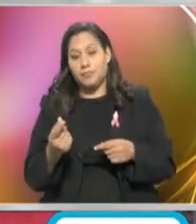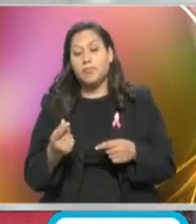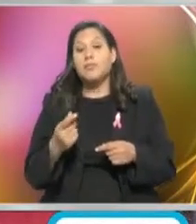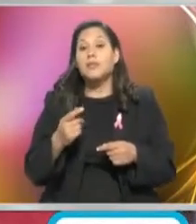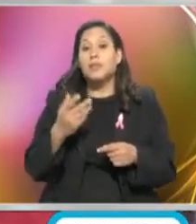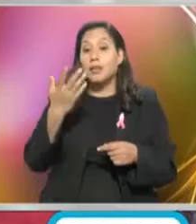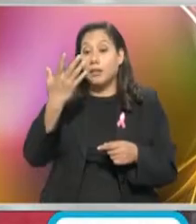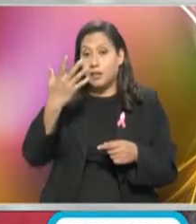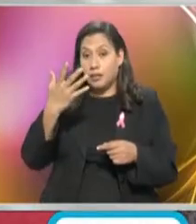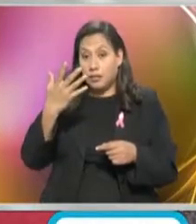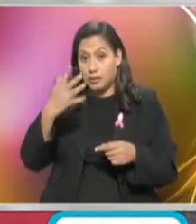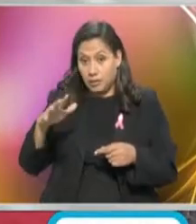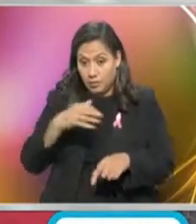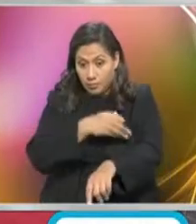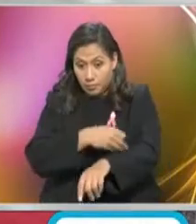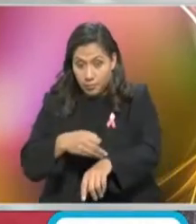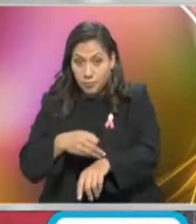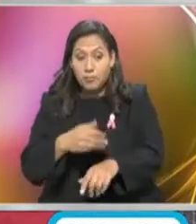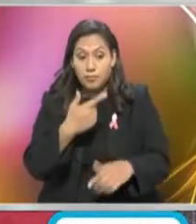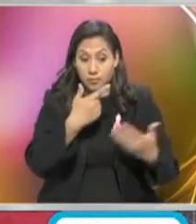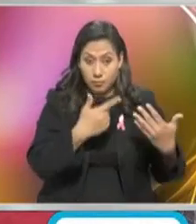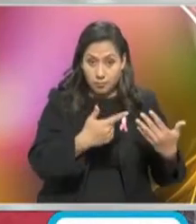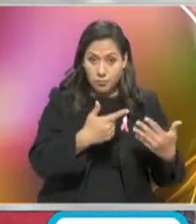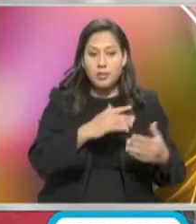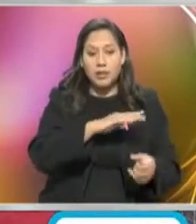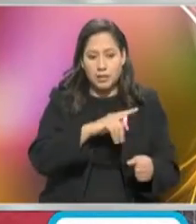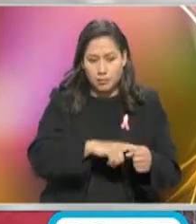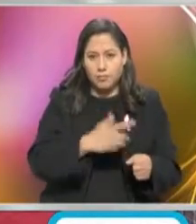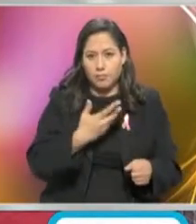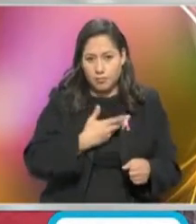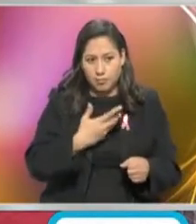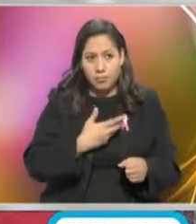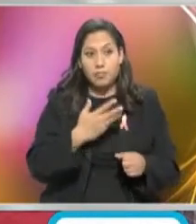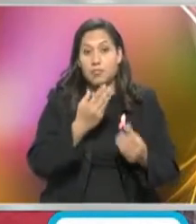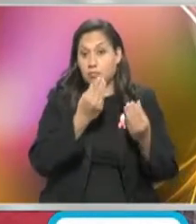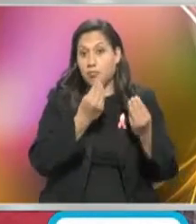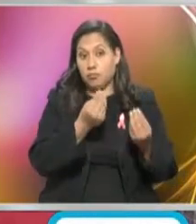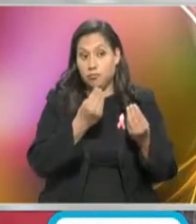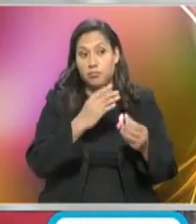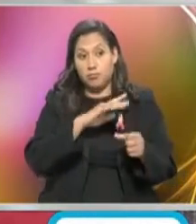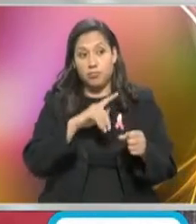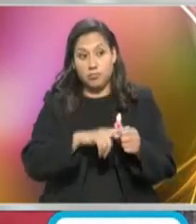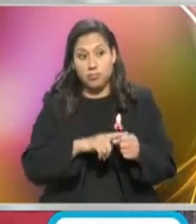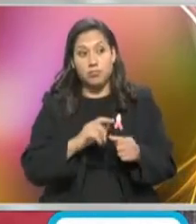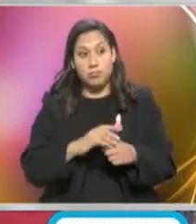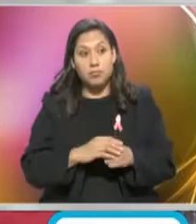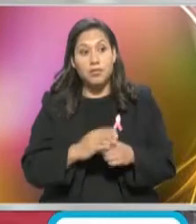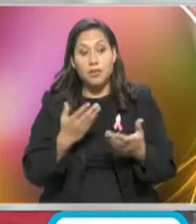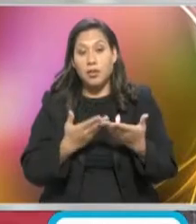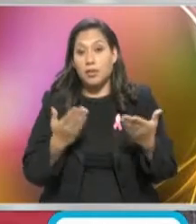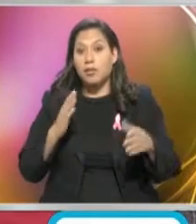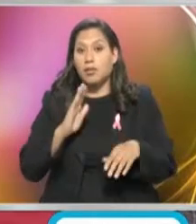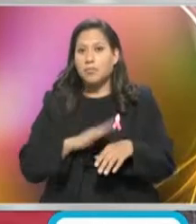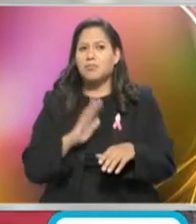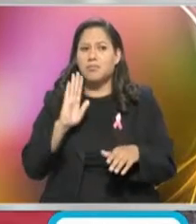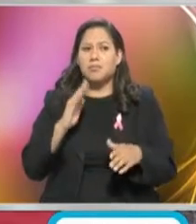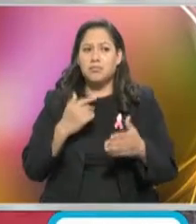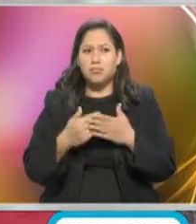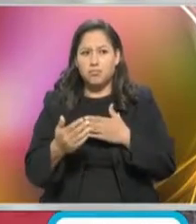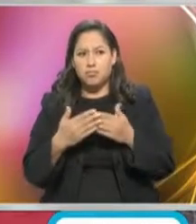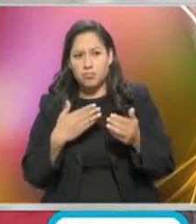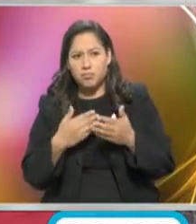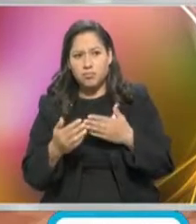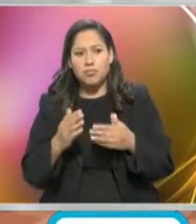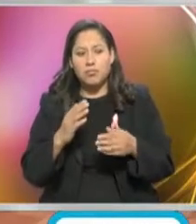7 de cada 10 familias tienen una mascota, que es muy elevado, son muchos, ¿no? Ahora sí se ha vuelto ya cada vez como una moda, pero una